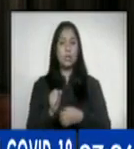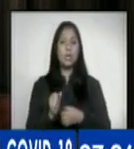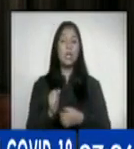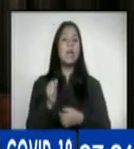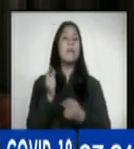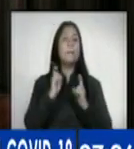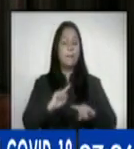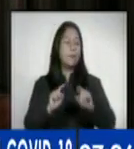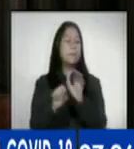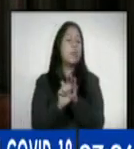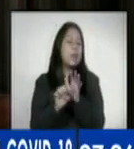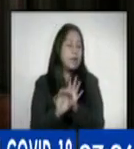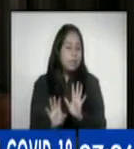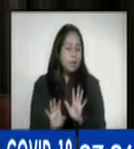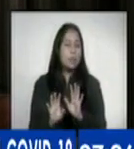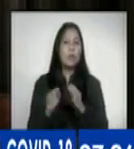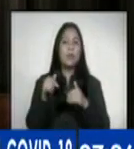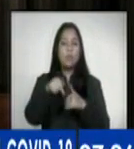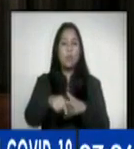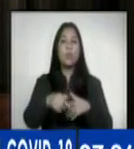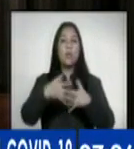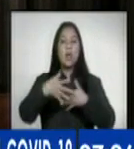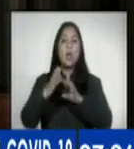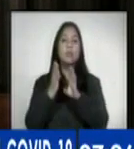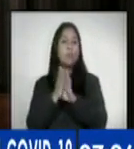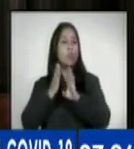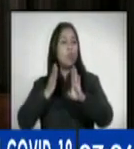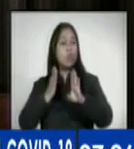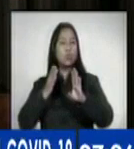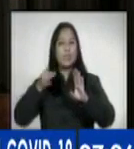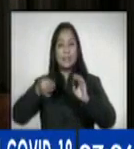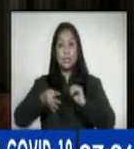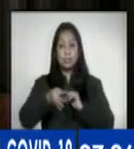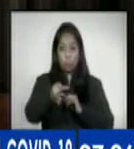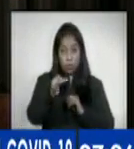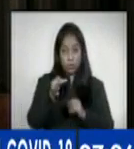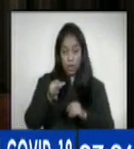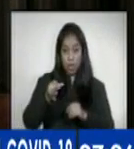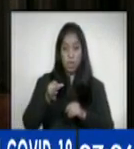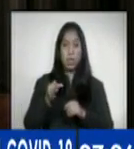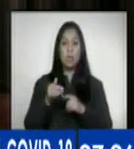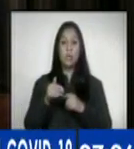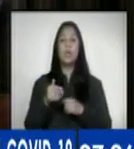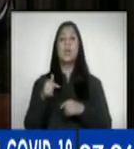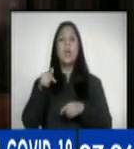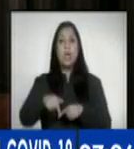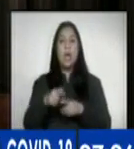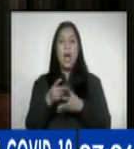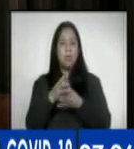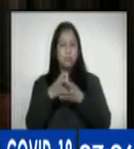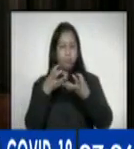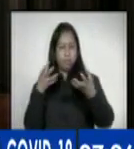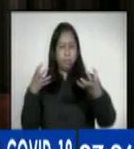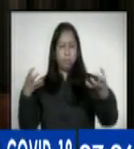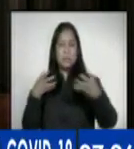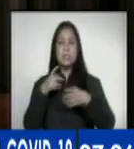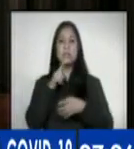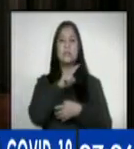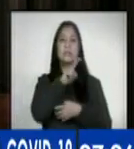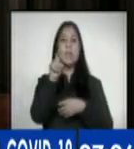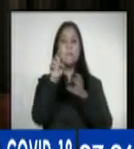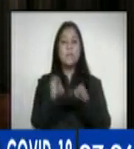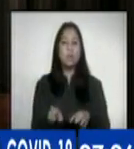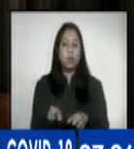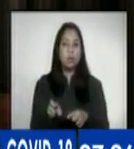No es lo mismo que una persona de ellos vaya en un bus del transporte colectivo, en donde van 100 personas distintas,